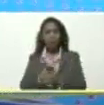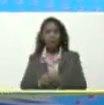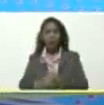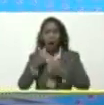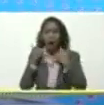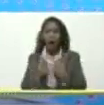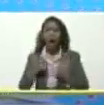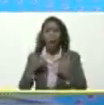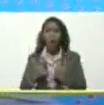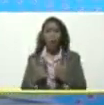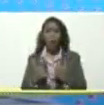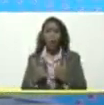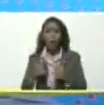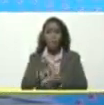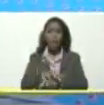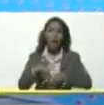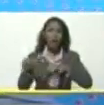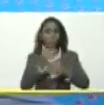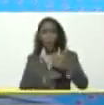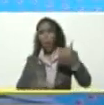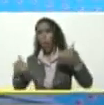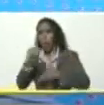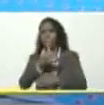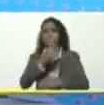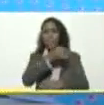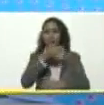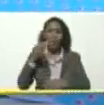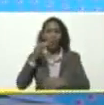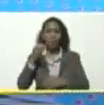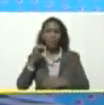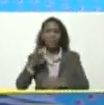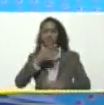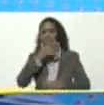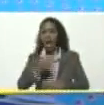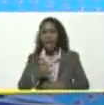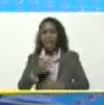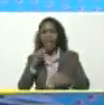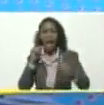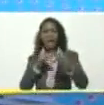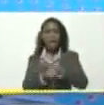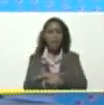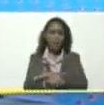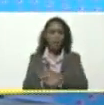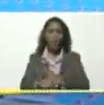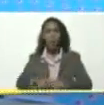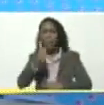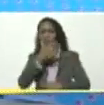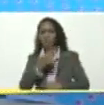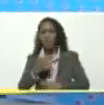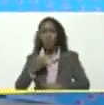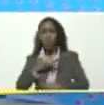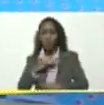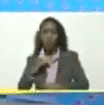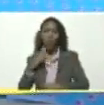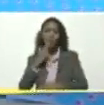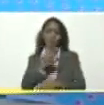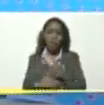Ahora es de mayor calidad, de mayor sencillez y accesibilidad. Fuimos a las